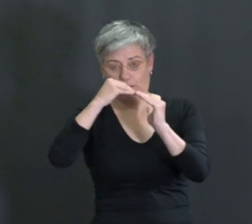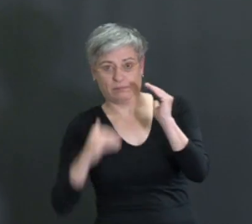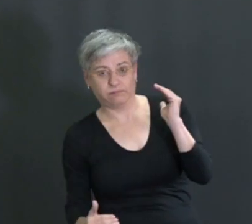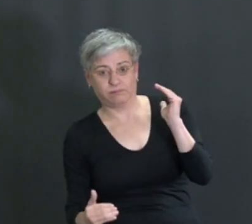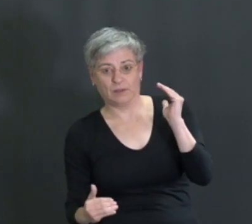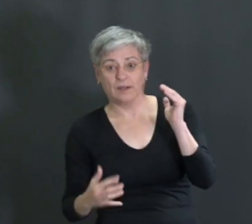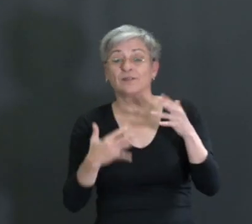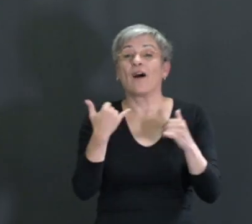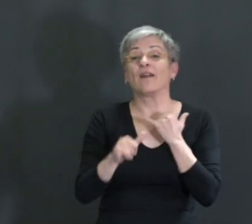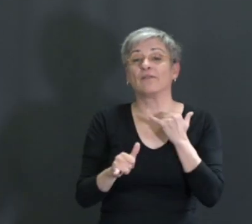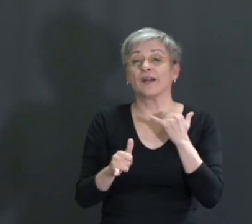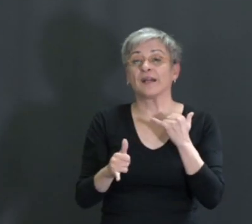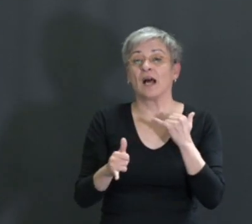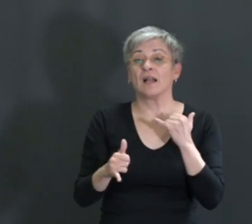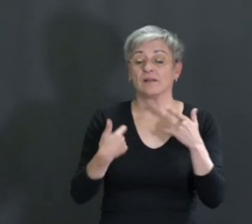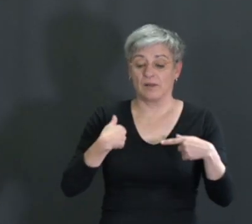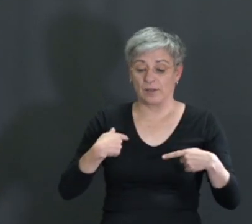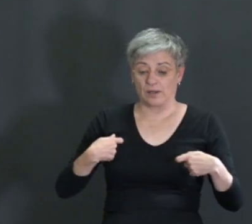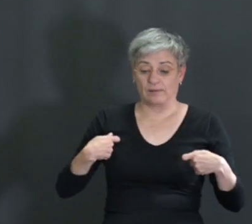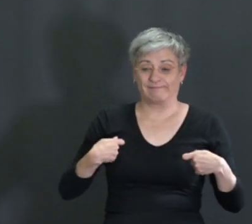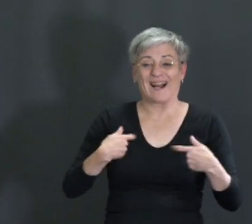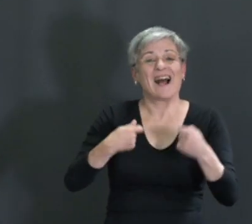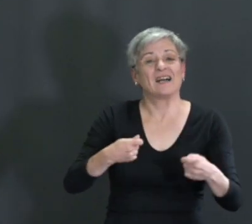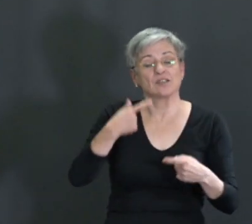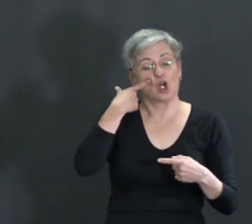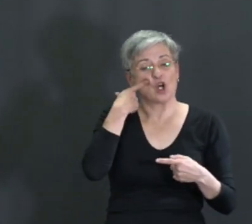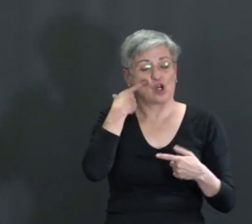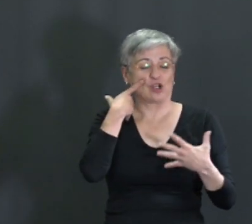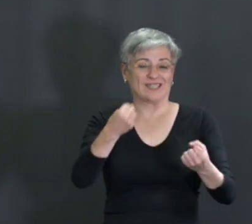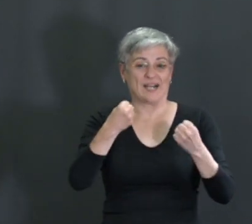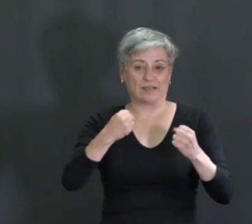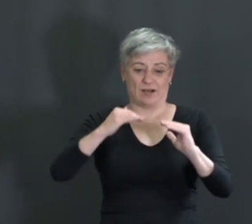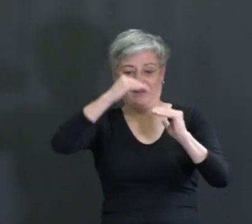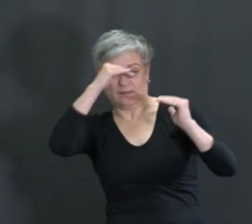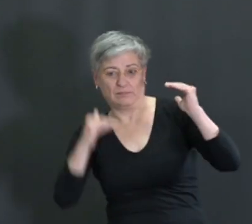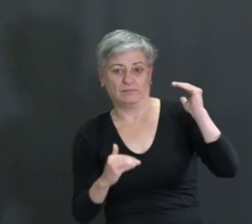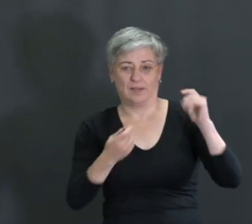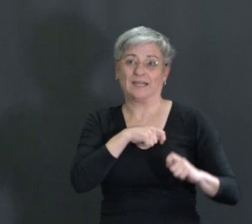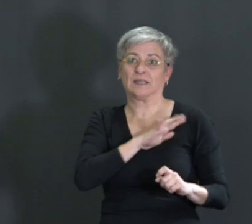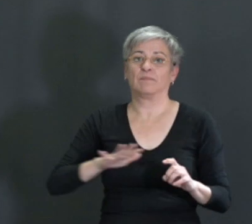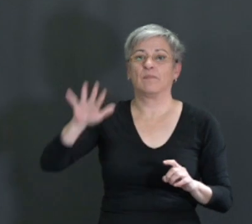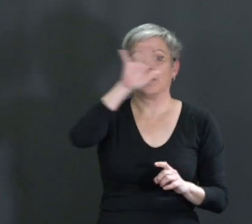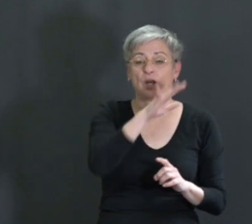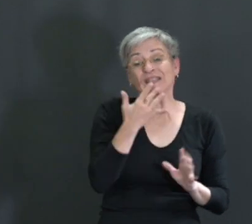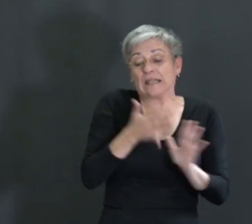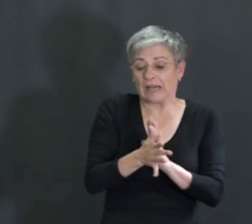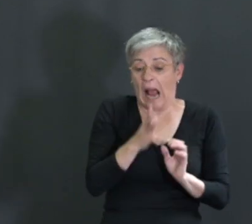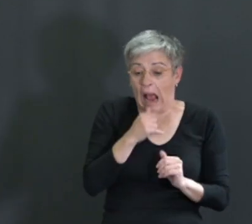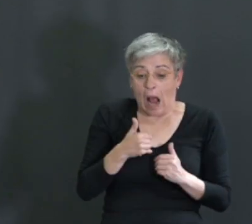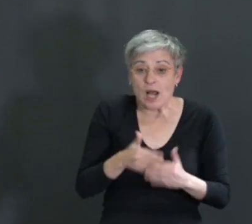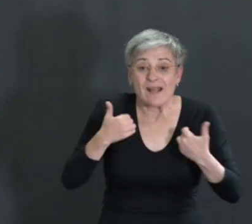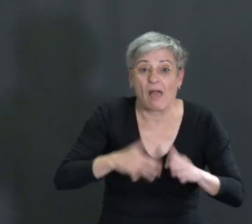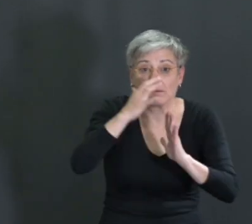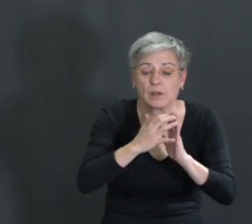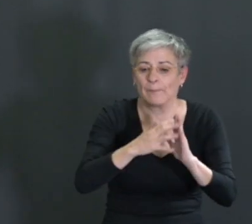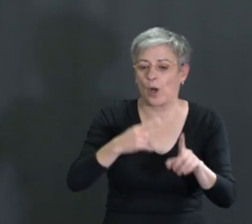esa factura de coste sanitario. Sí, a nivel nacional. A nivel nacional, es cierto que eso no es a corto plazo, pero a